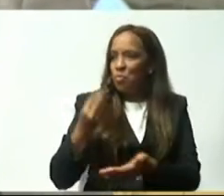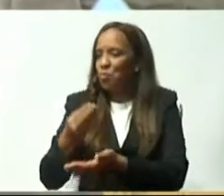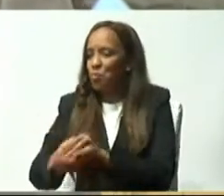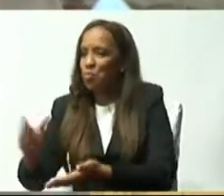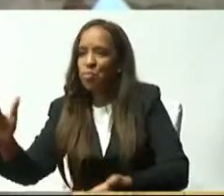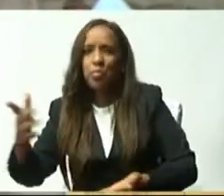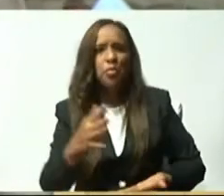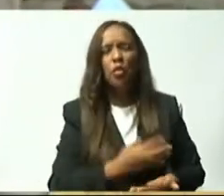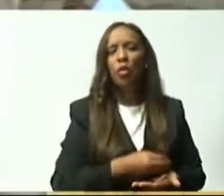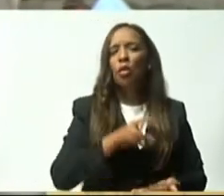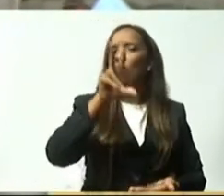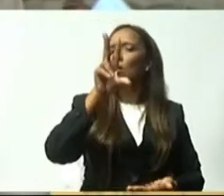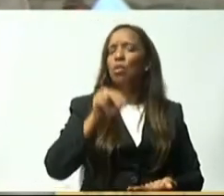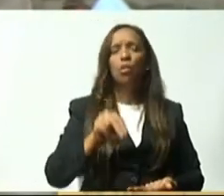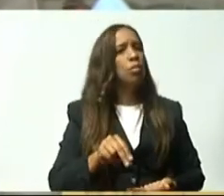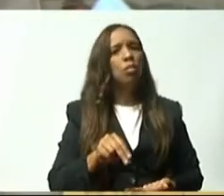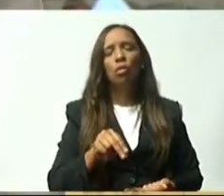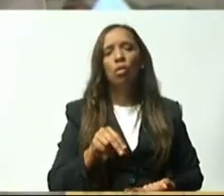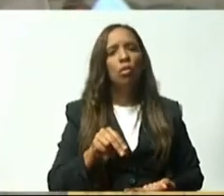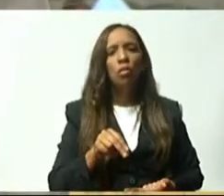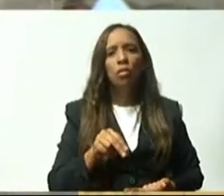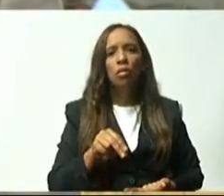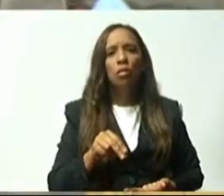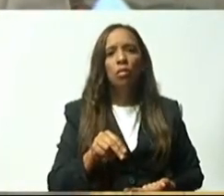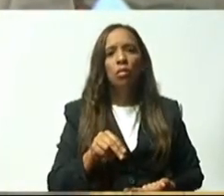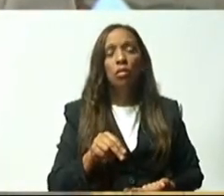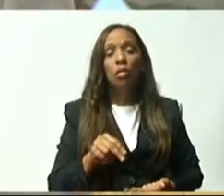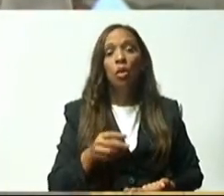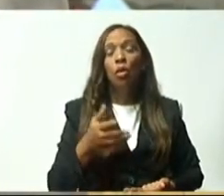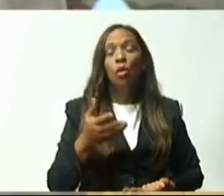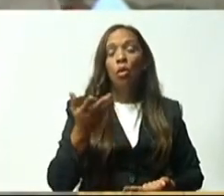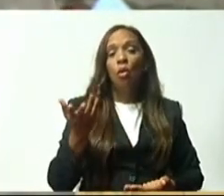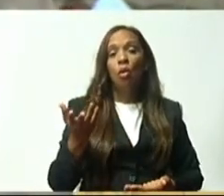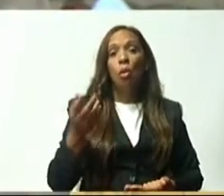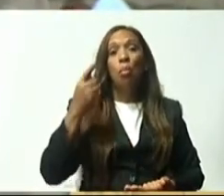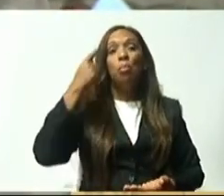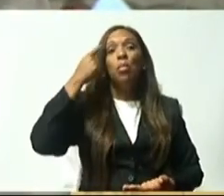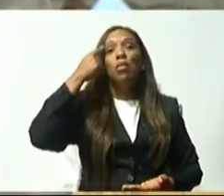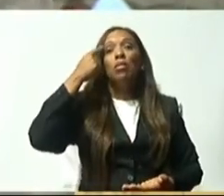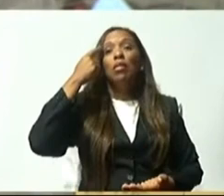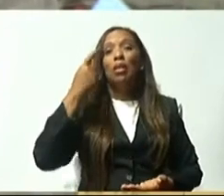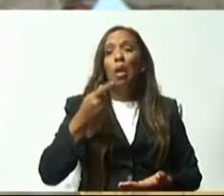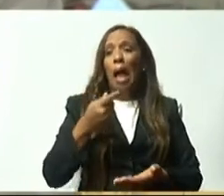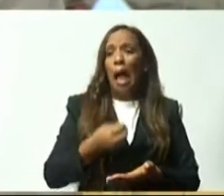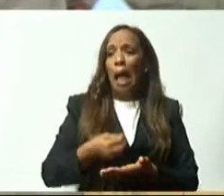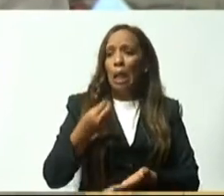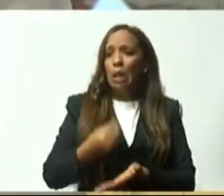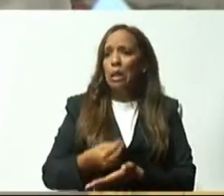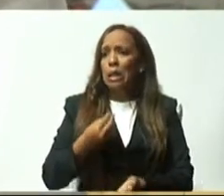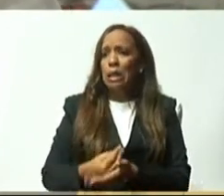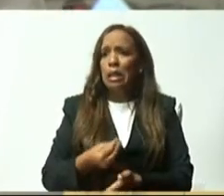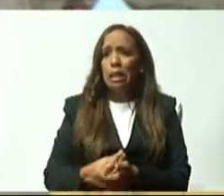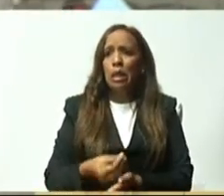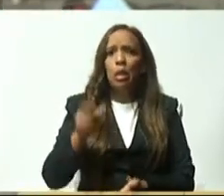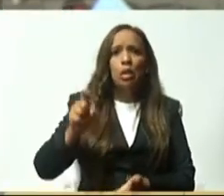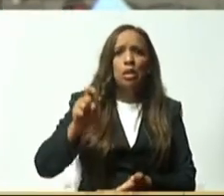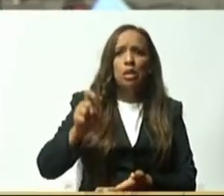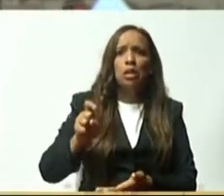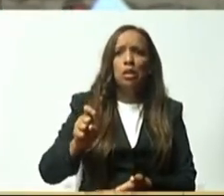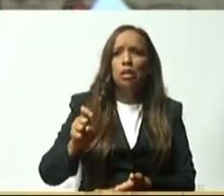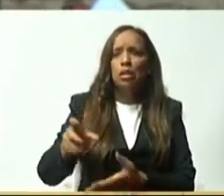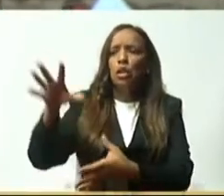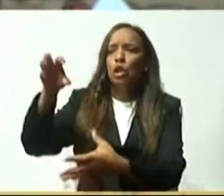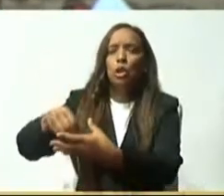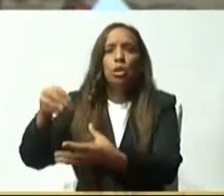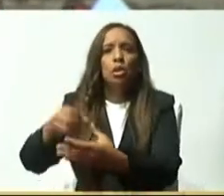20, 25 millones de pesos, porque yo estoy en política convencido que es a través de esta disciplina a